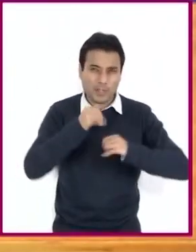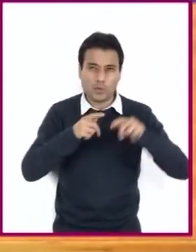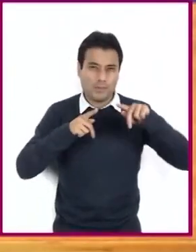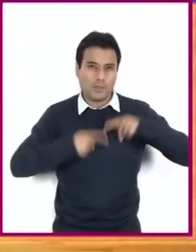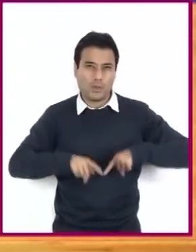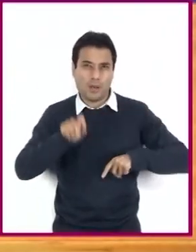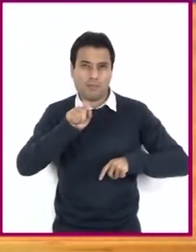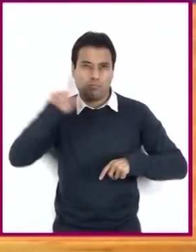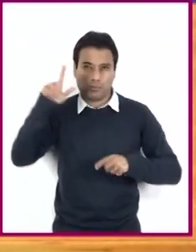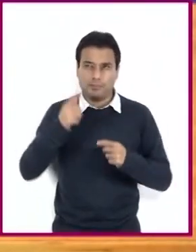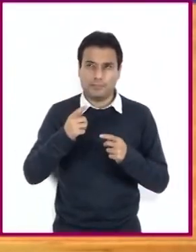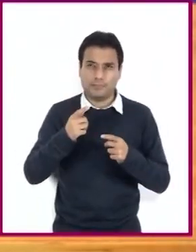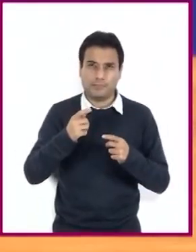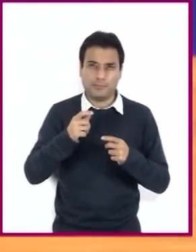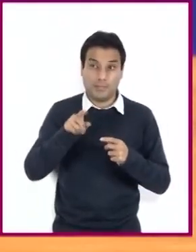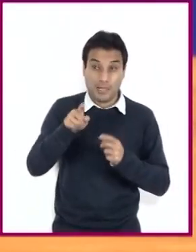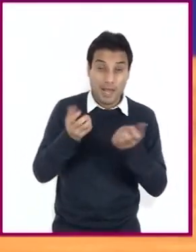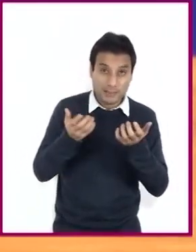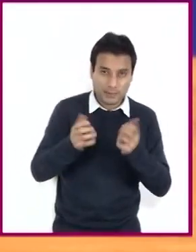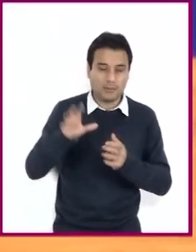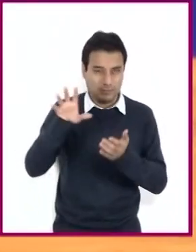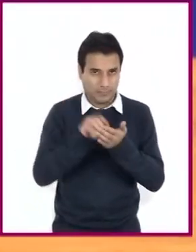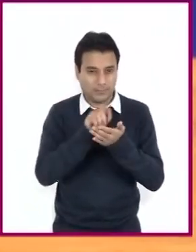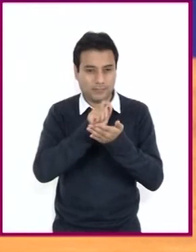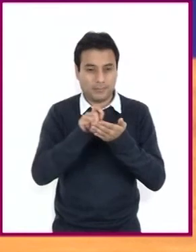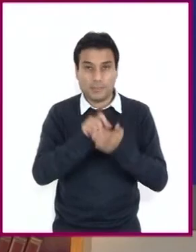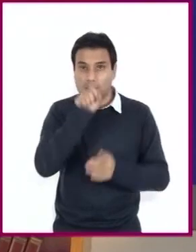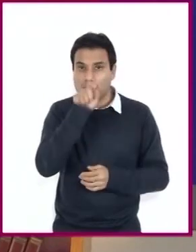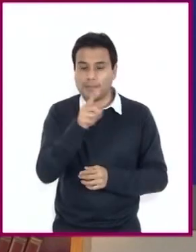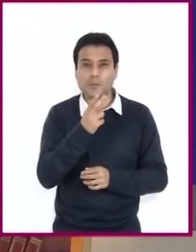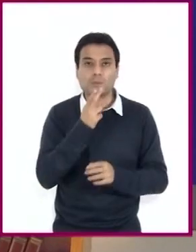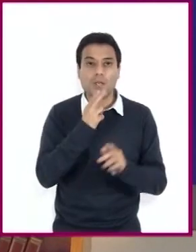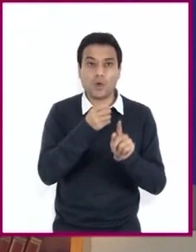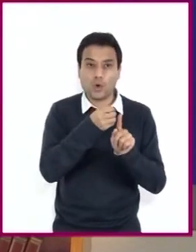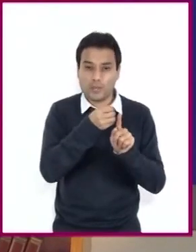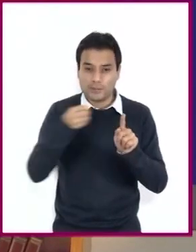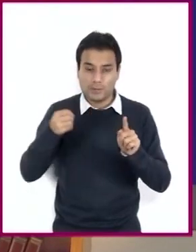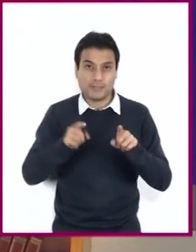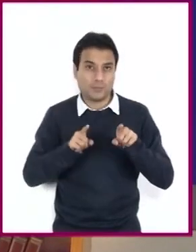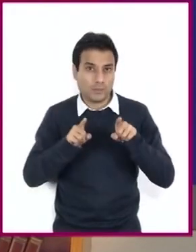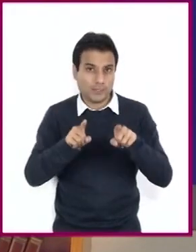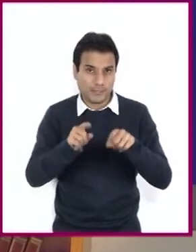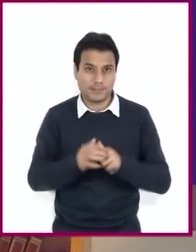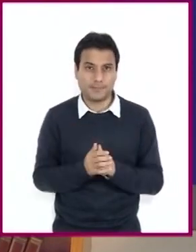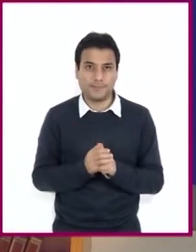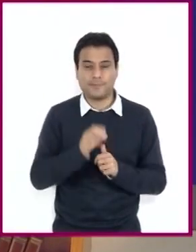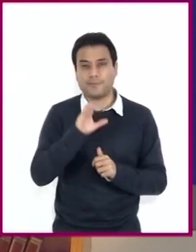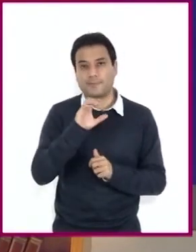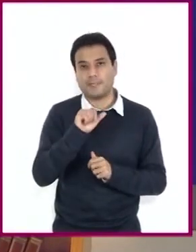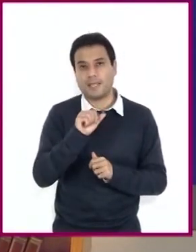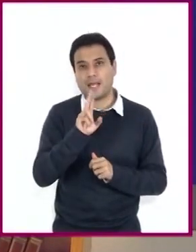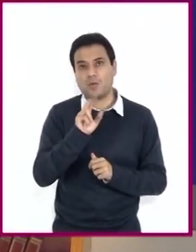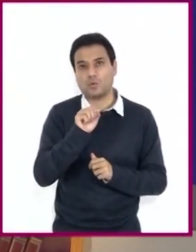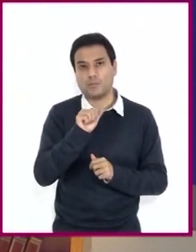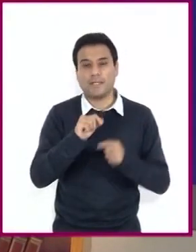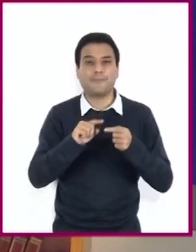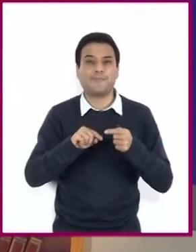reconocidos. También es conveniente que utilicen oraciones que expresen simultaneidad, causa y